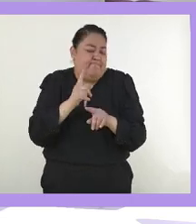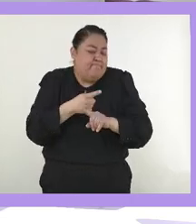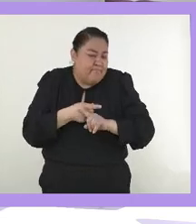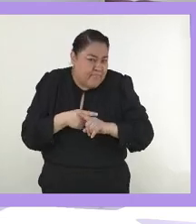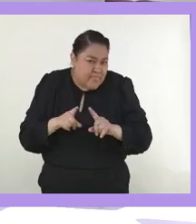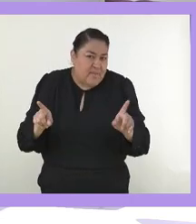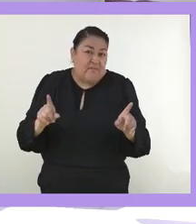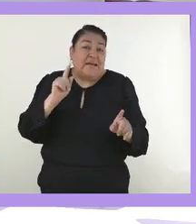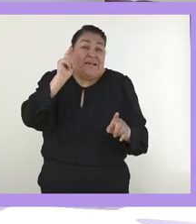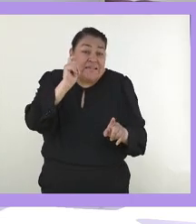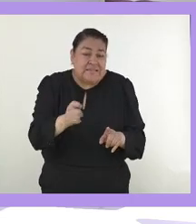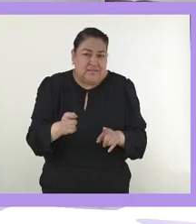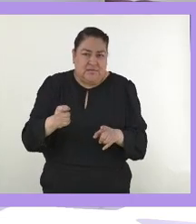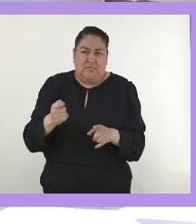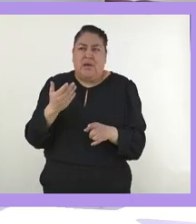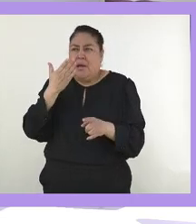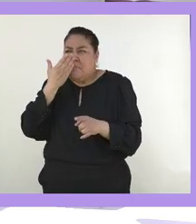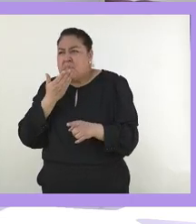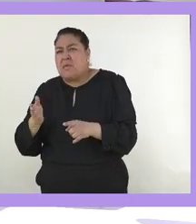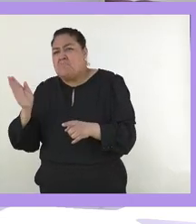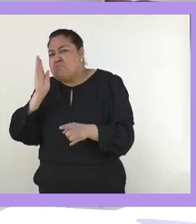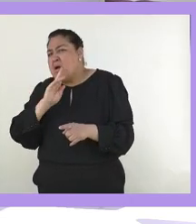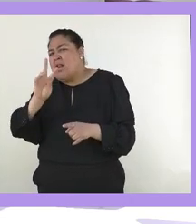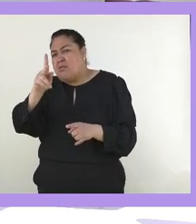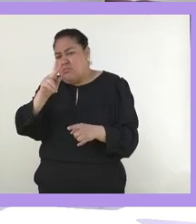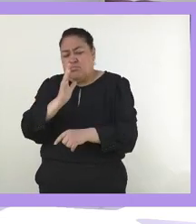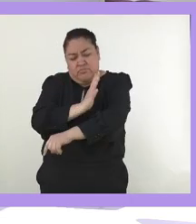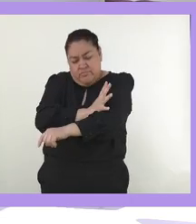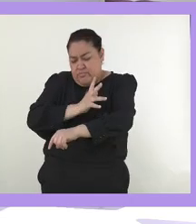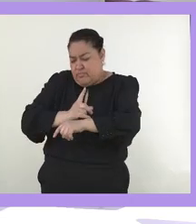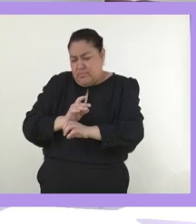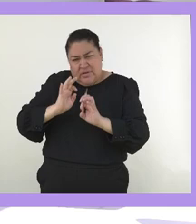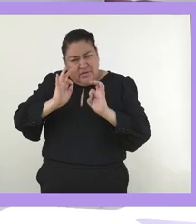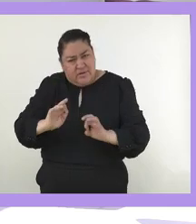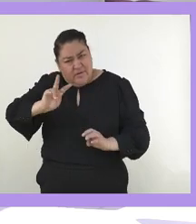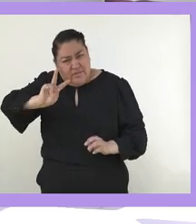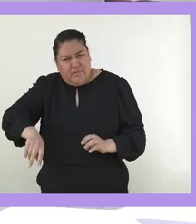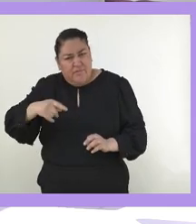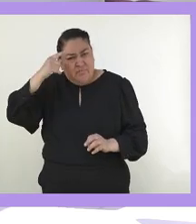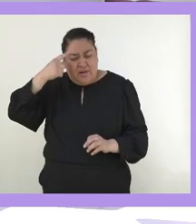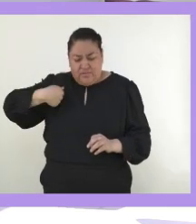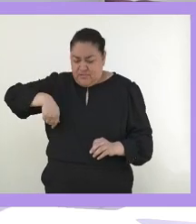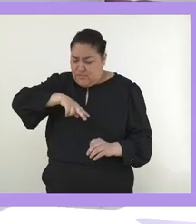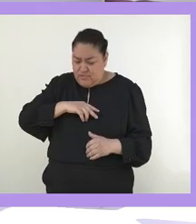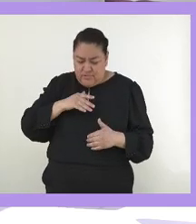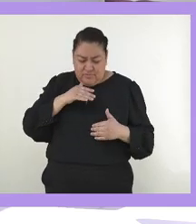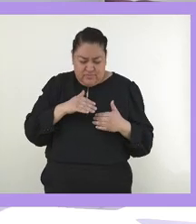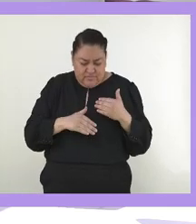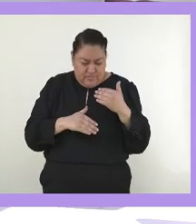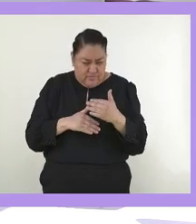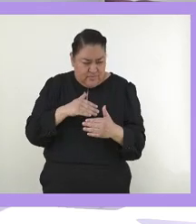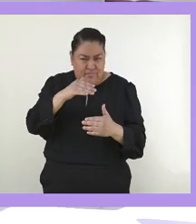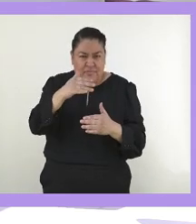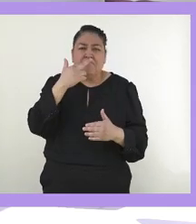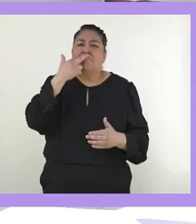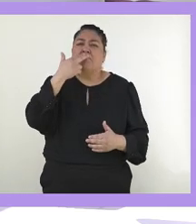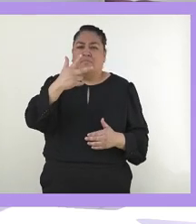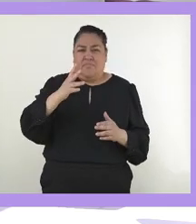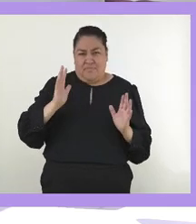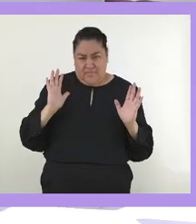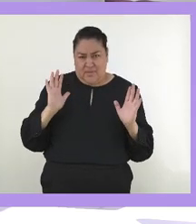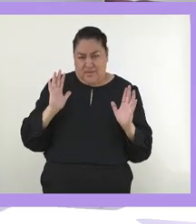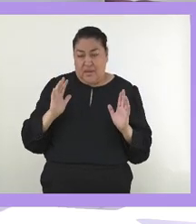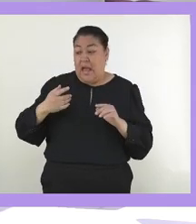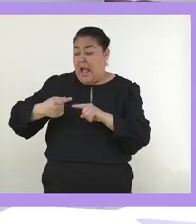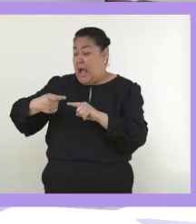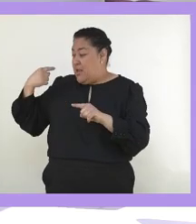muy preciso muy realista no para poder seguir avanzando tomar lo bueno de lo que había